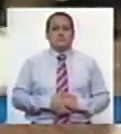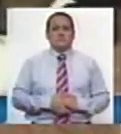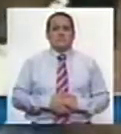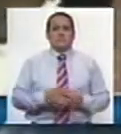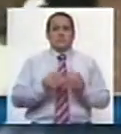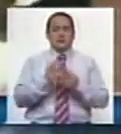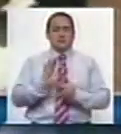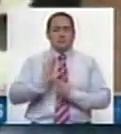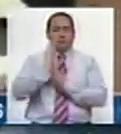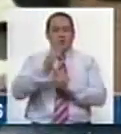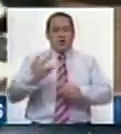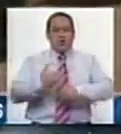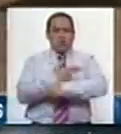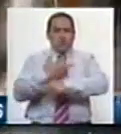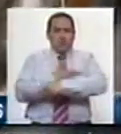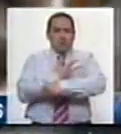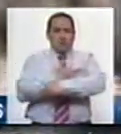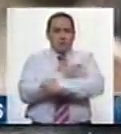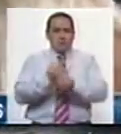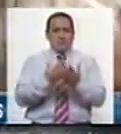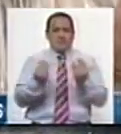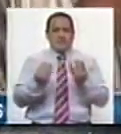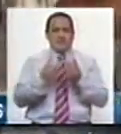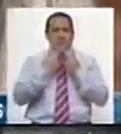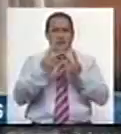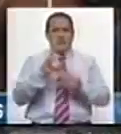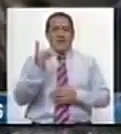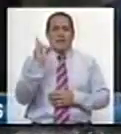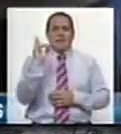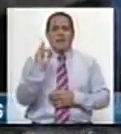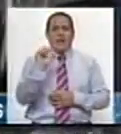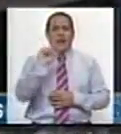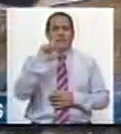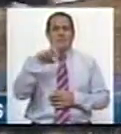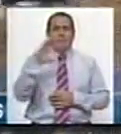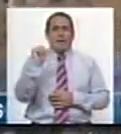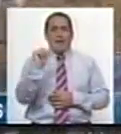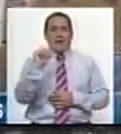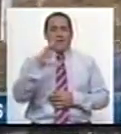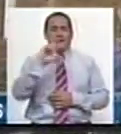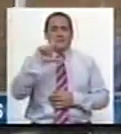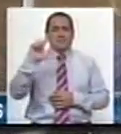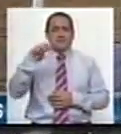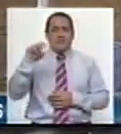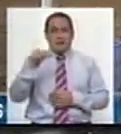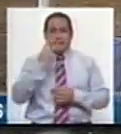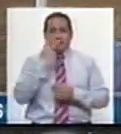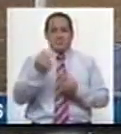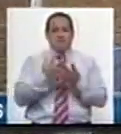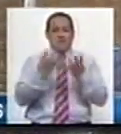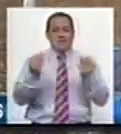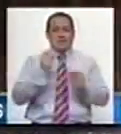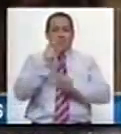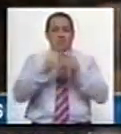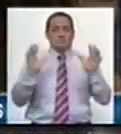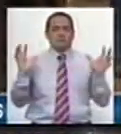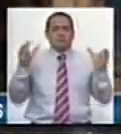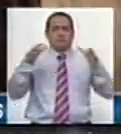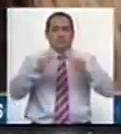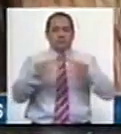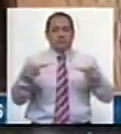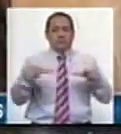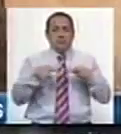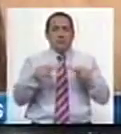Hubo demostración de esquila y se premió a los mejores ejemplares de llama y alpaca. Más de 300 criadores de estos camélidos se reunieron en el distrito